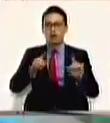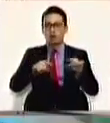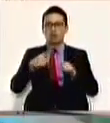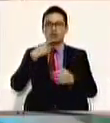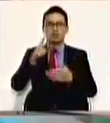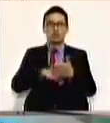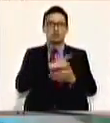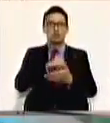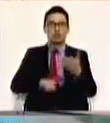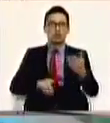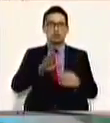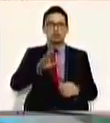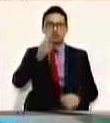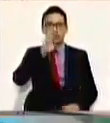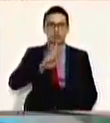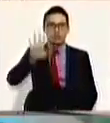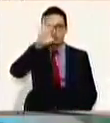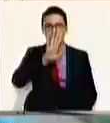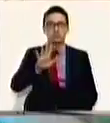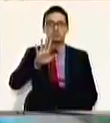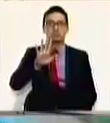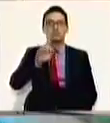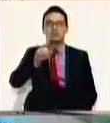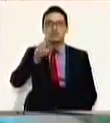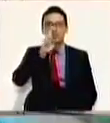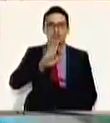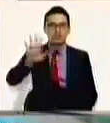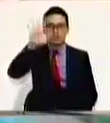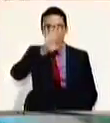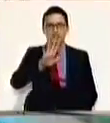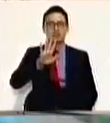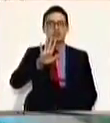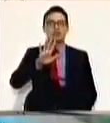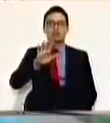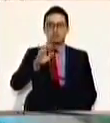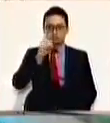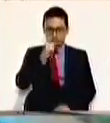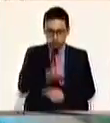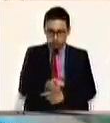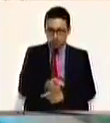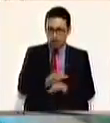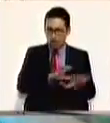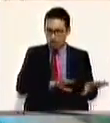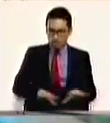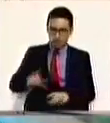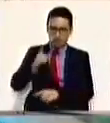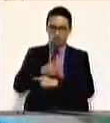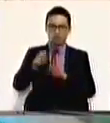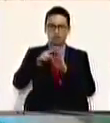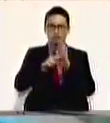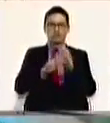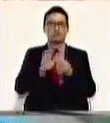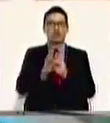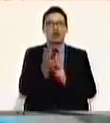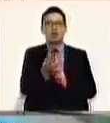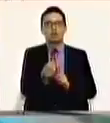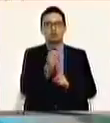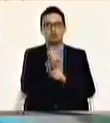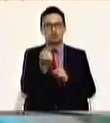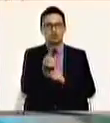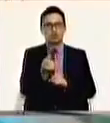el regreso a la nación, para que la nación comporte lo que le ordena las normas. Esto es, que como grupo social,